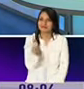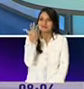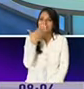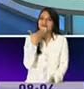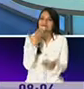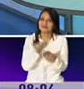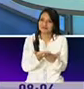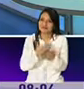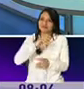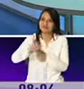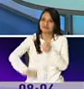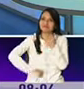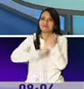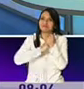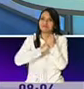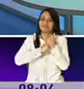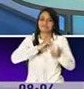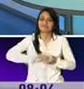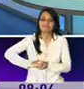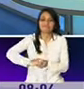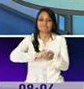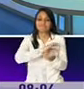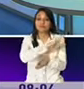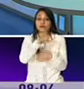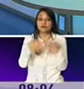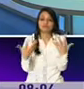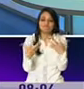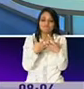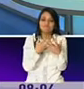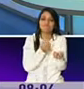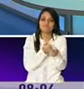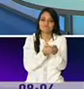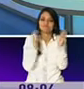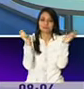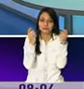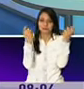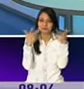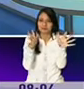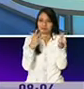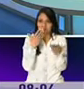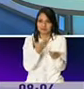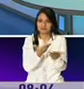por la solidaridad y a todos juntarnos para ayudar a la fundación. Adelante.